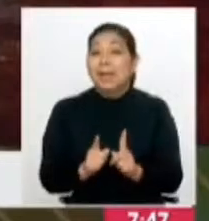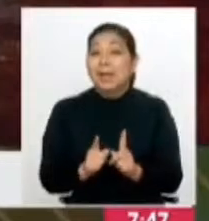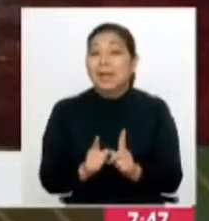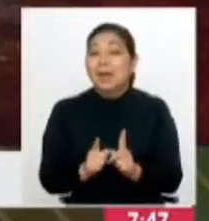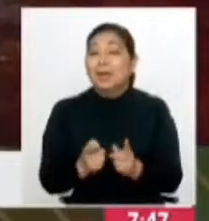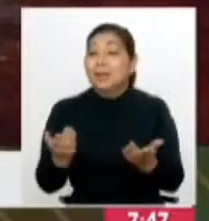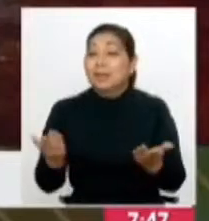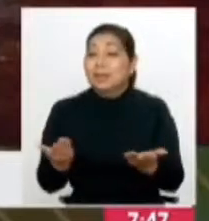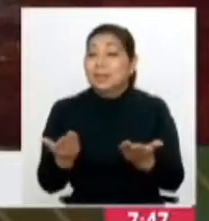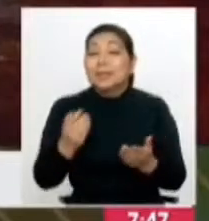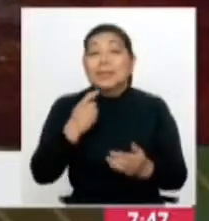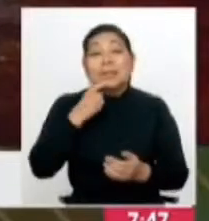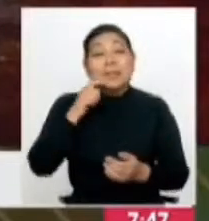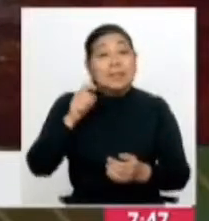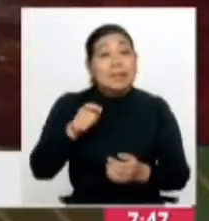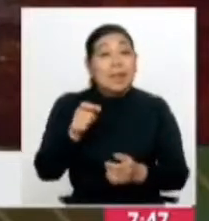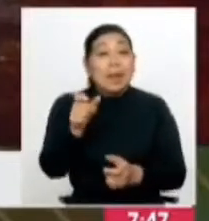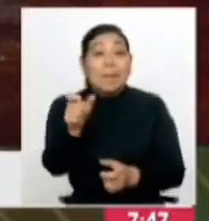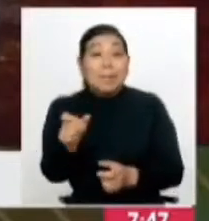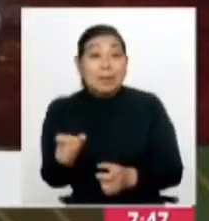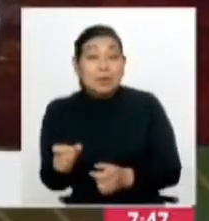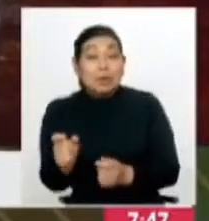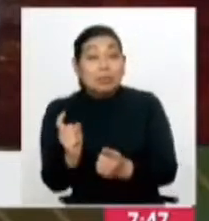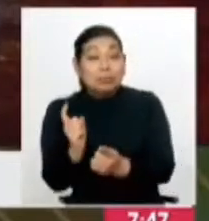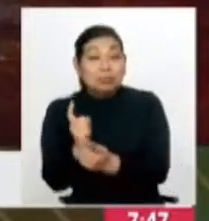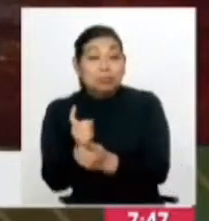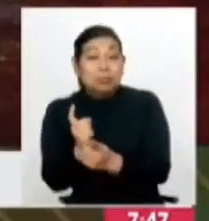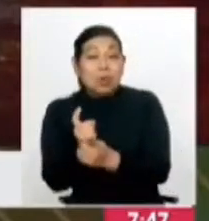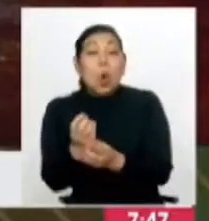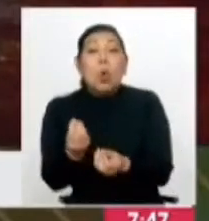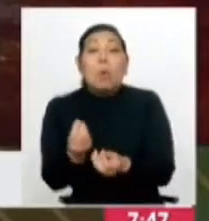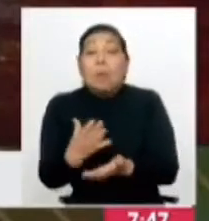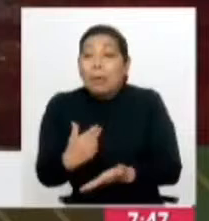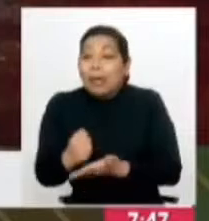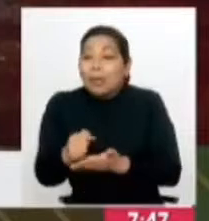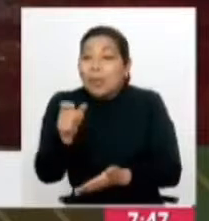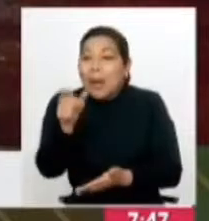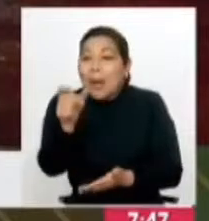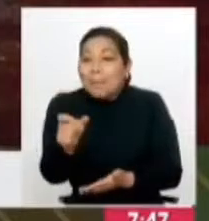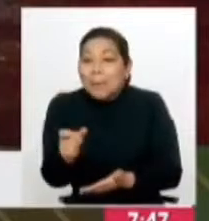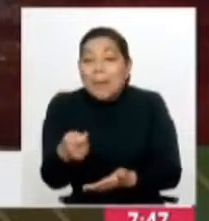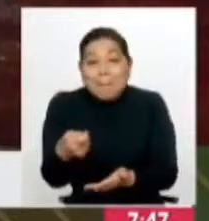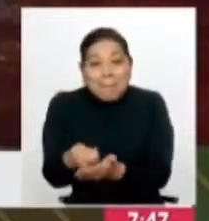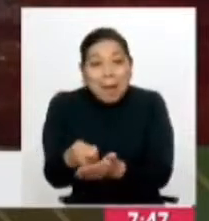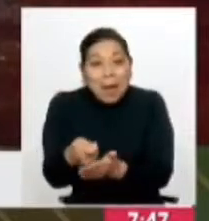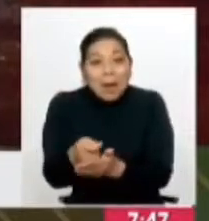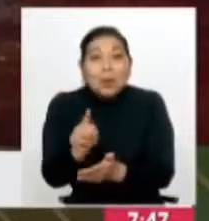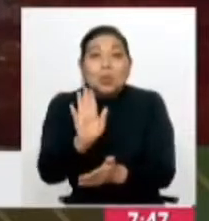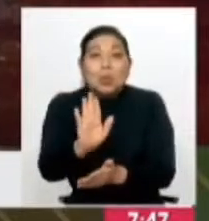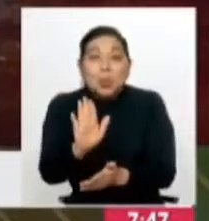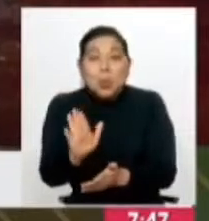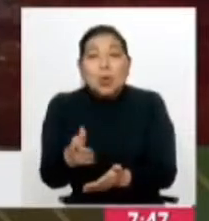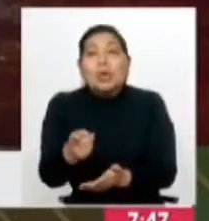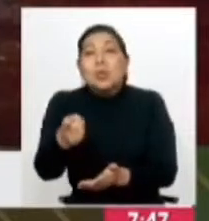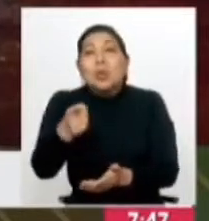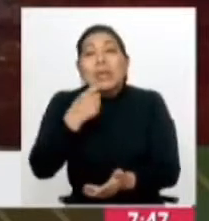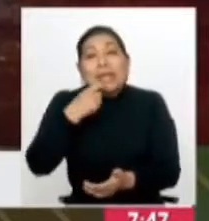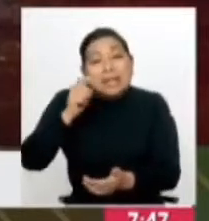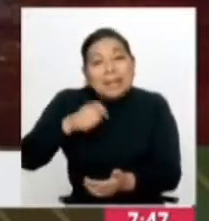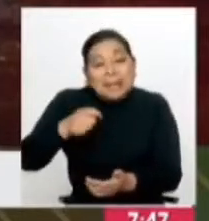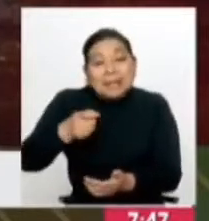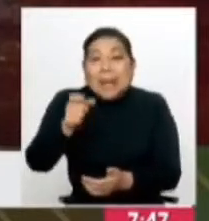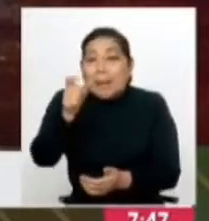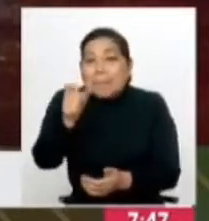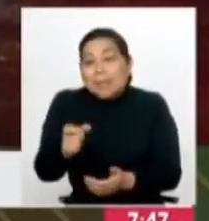nuevamente motivado por la necesidad de nuestros clientes de encontrarle una salida financiera a sus necesidades,